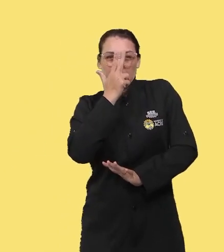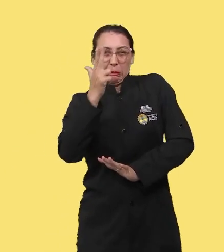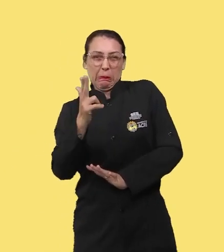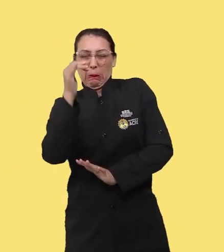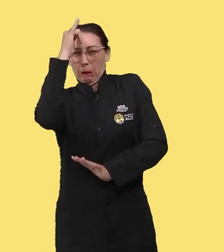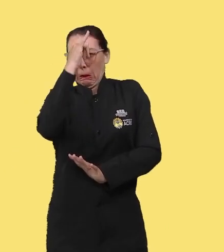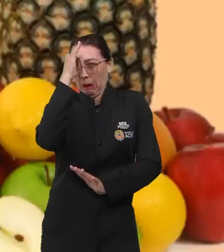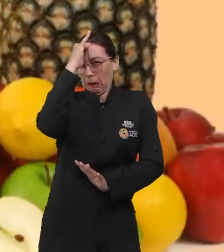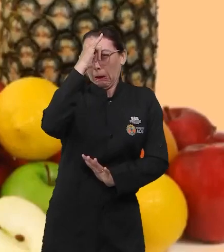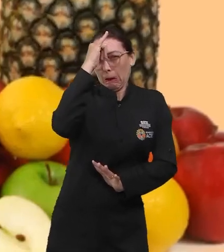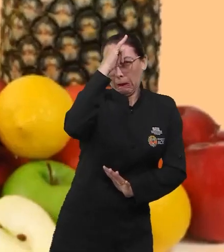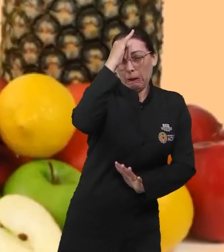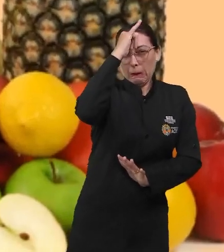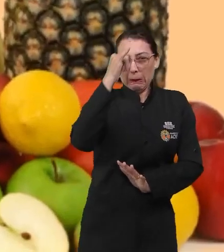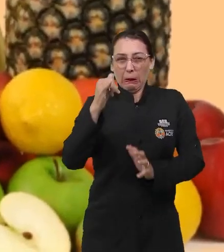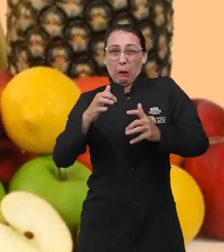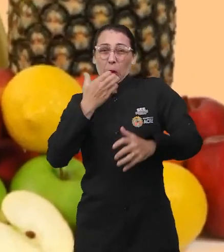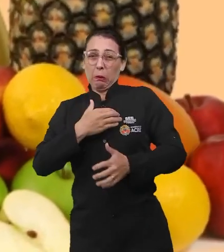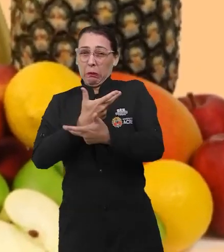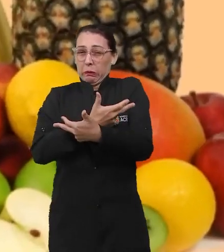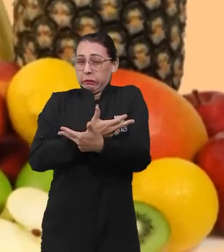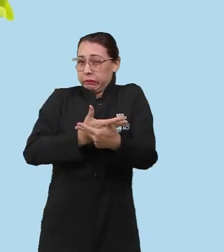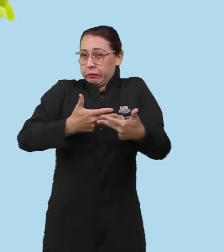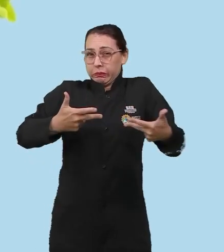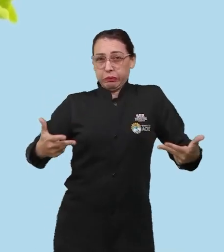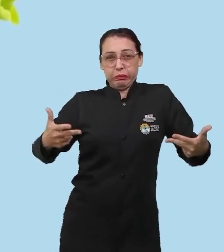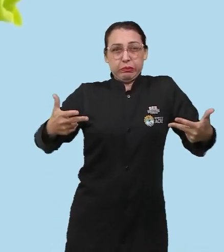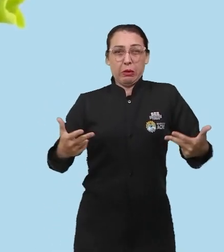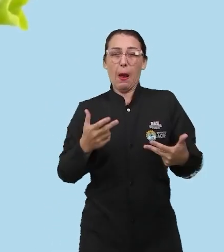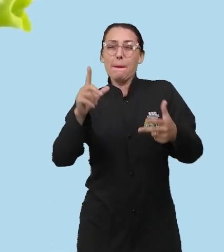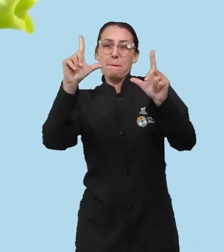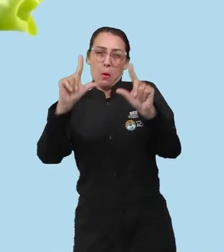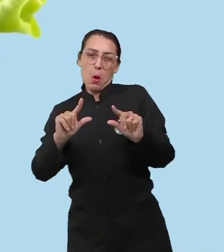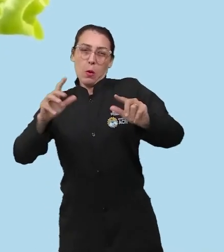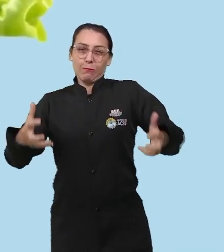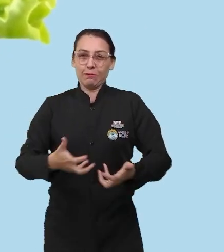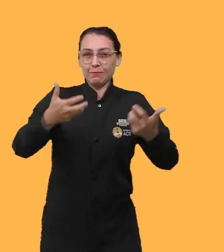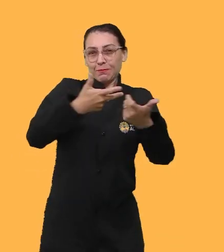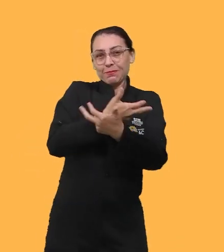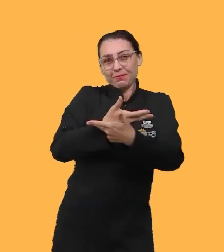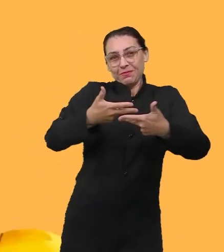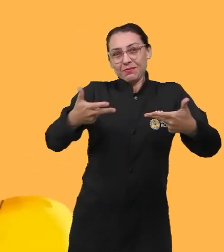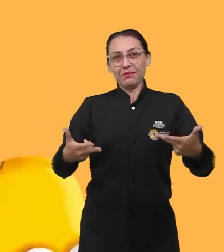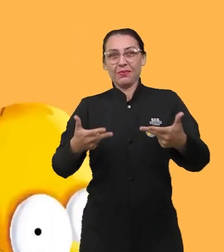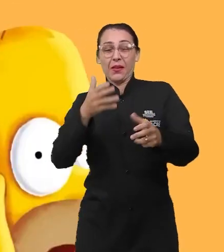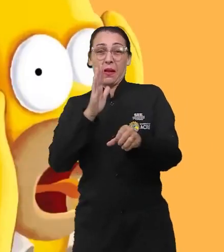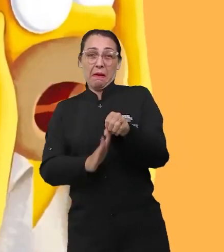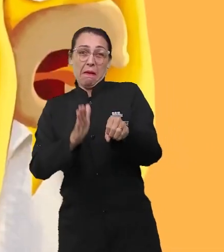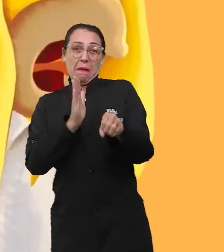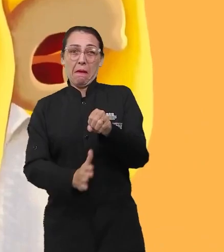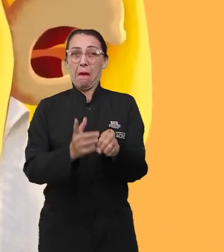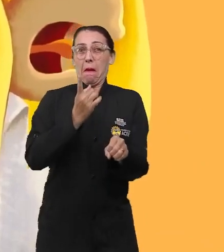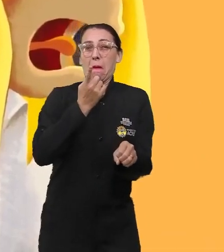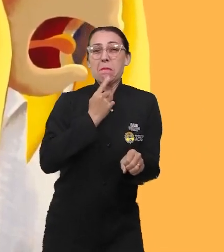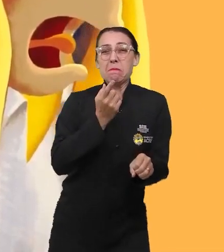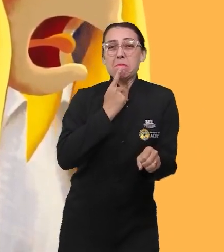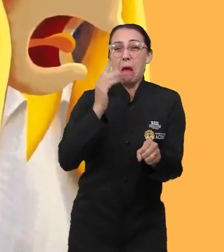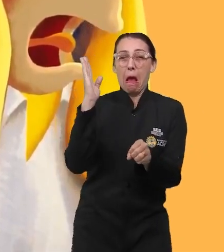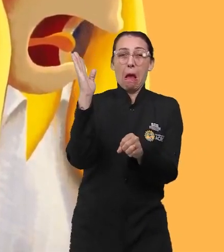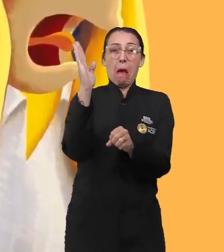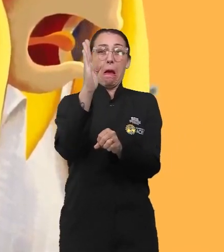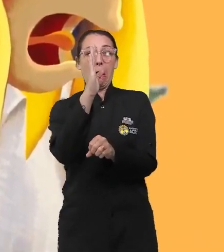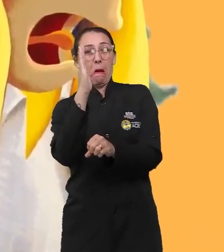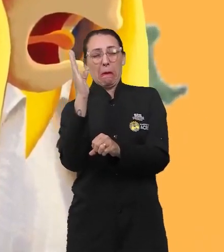una pavada. No tanta fruta, menos verdura, la remolacha me parece